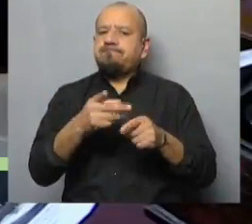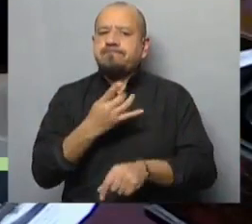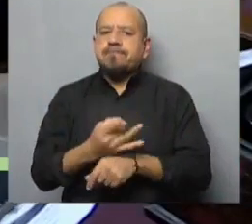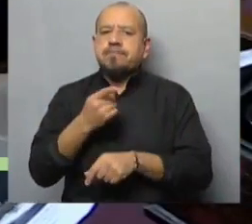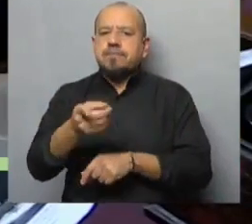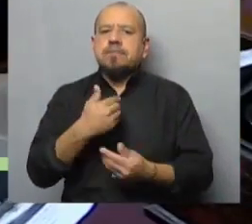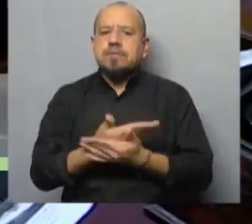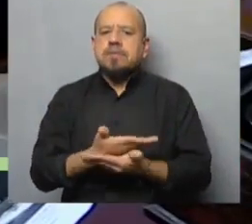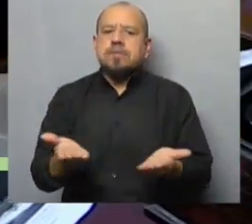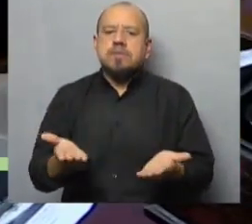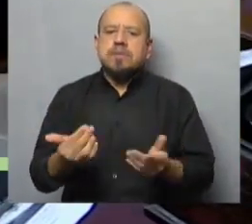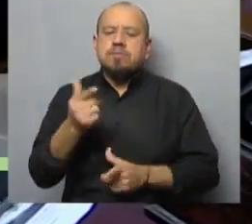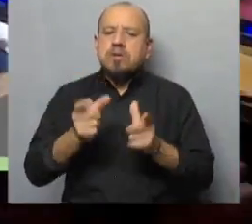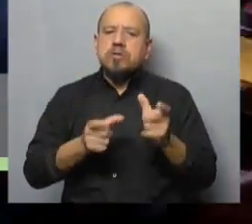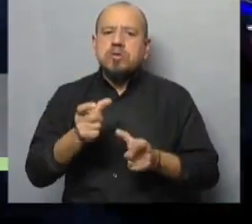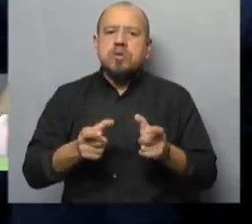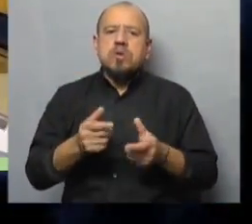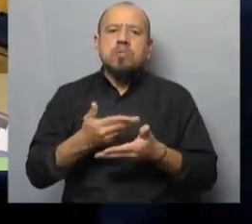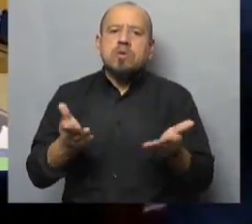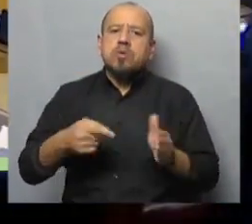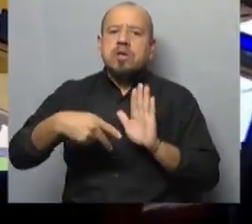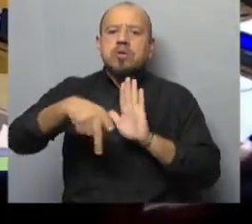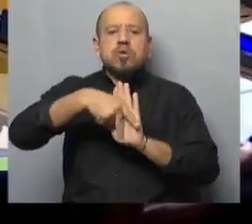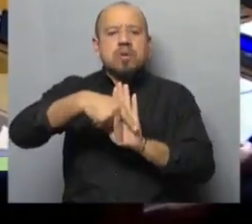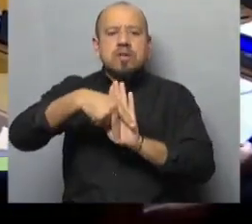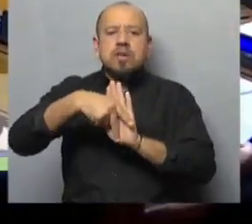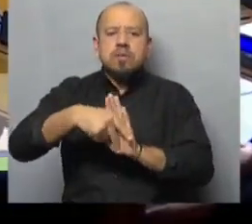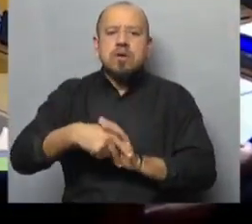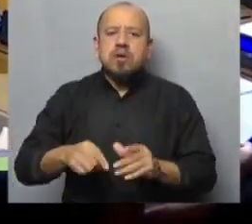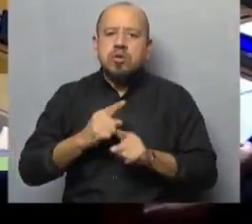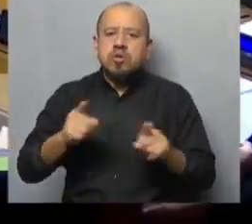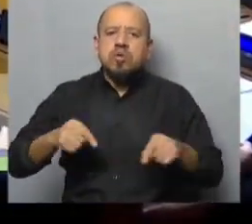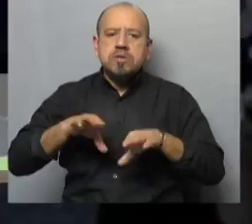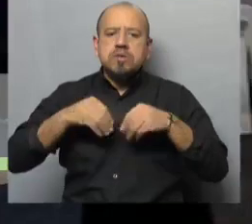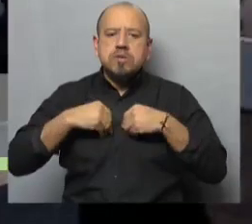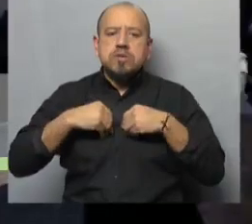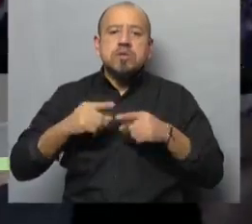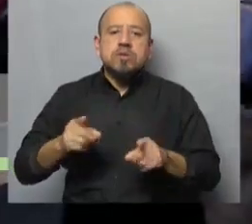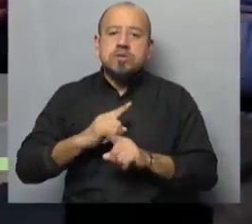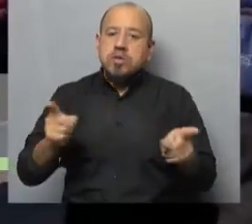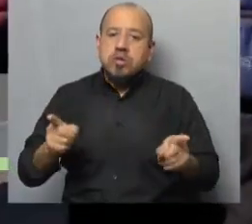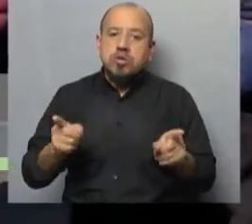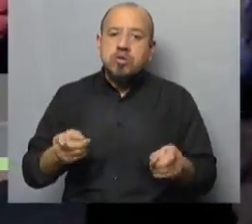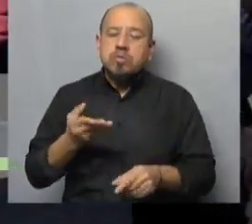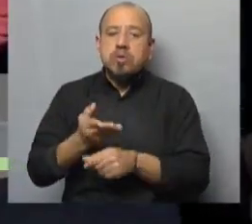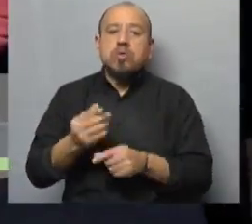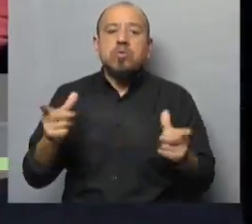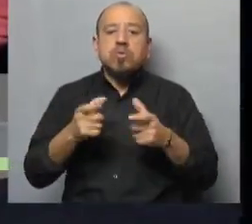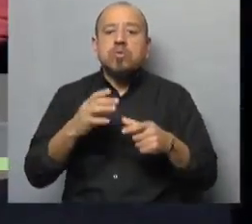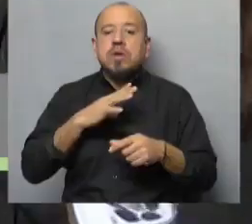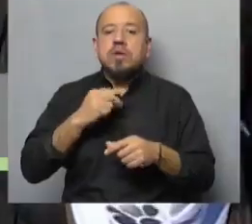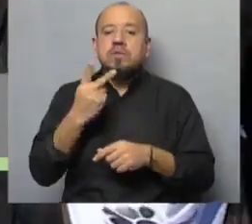por haber presentado candidaturas cuando la normativa lo impide expresamente porque no fueron recibidos como lo solicitaron hay